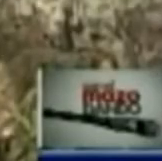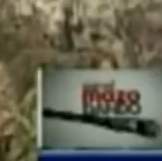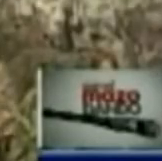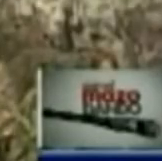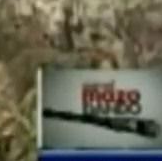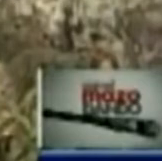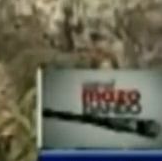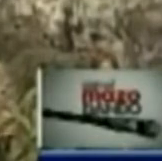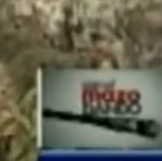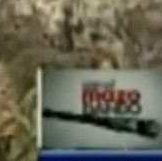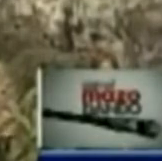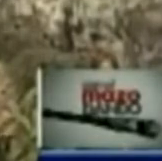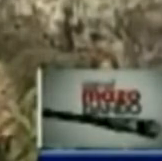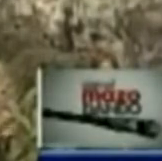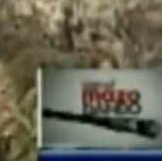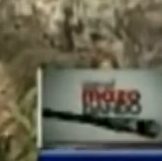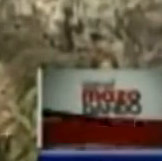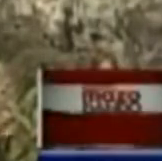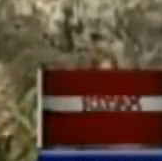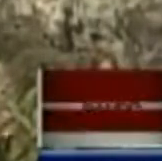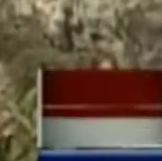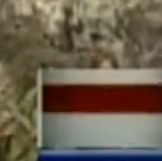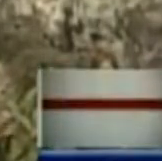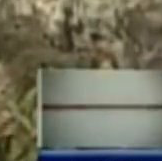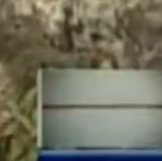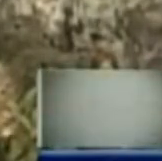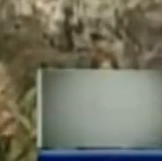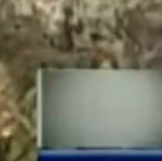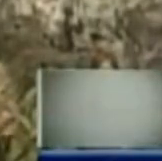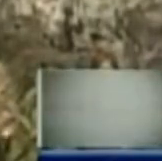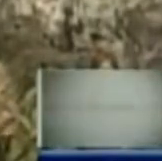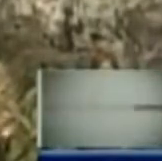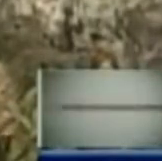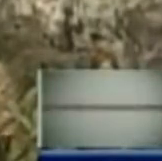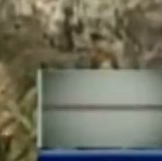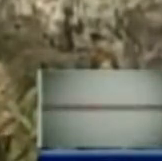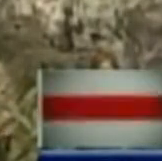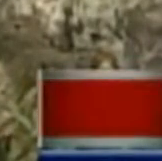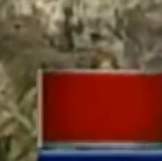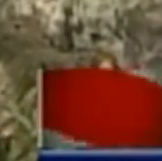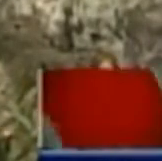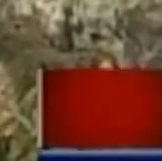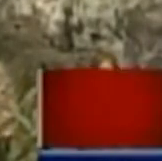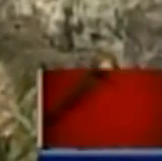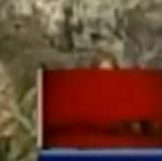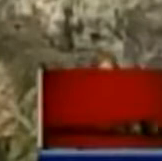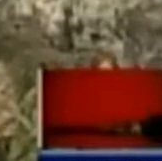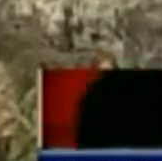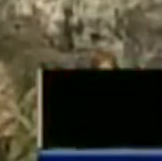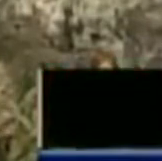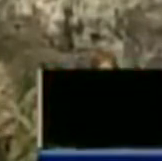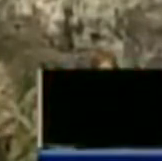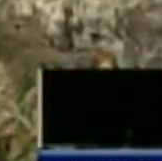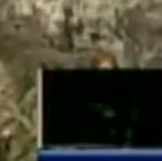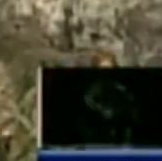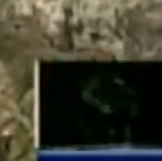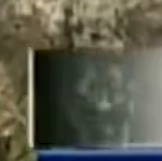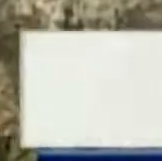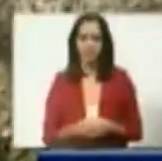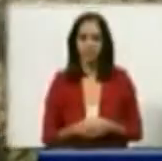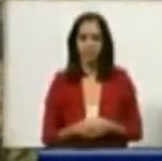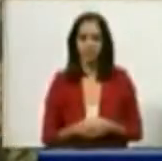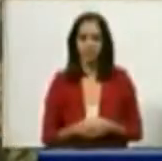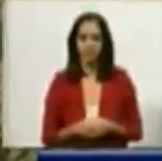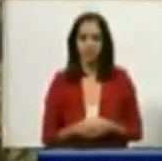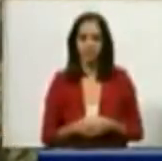no te quieren porque no te dejaron en visto te dejaron y te